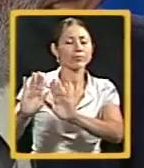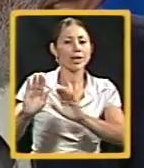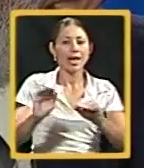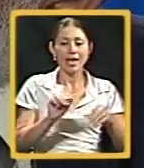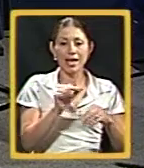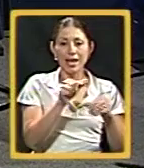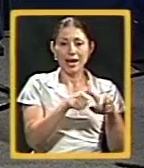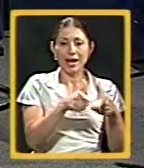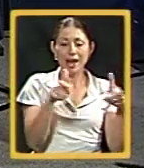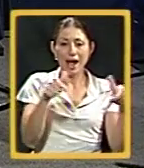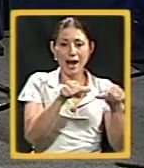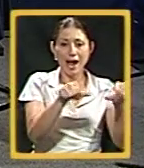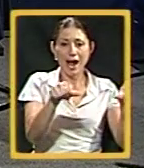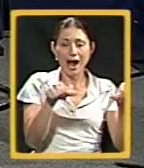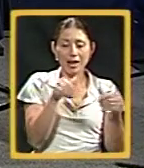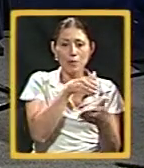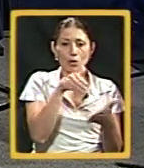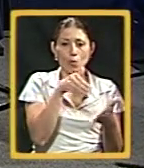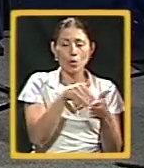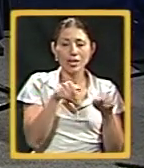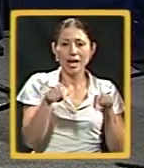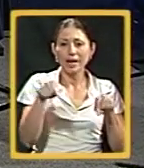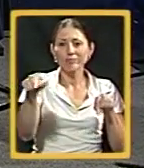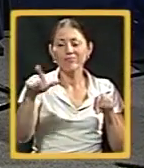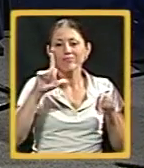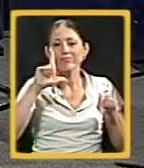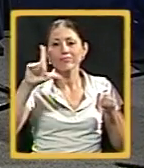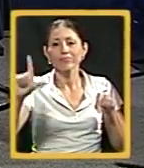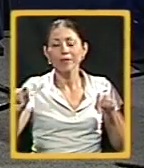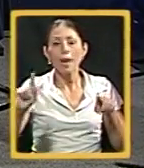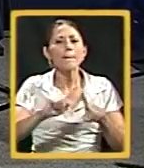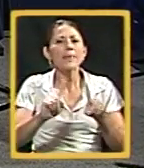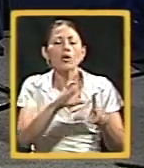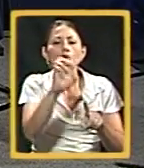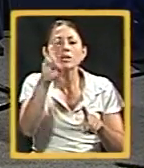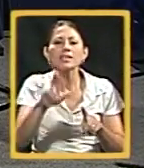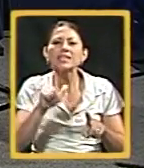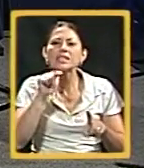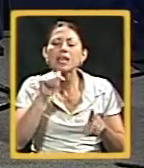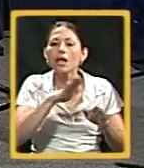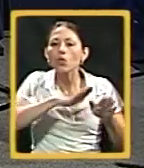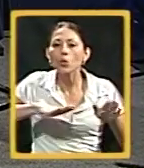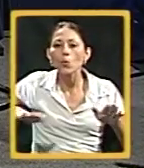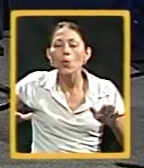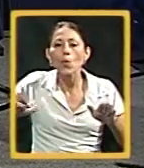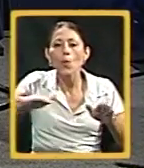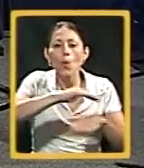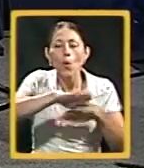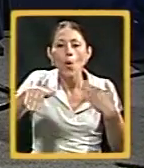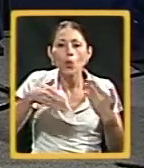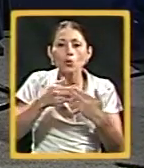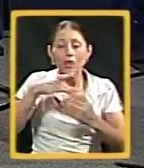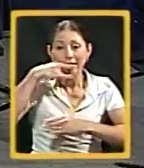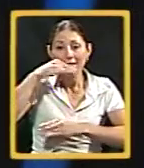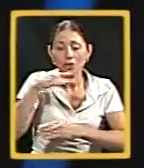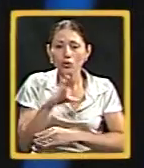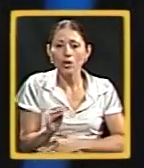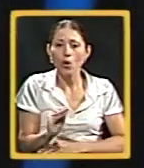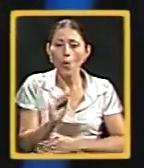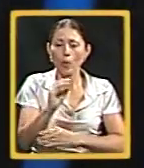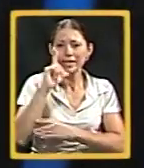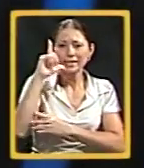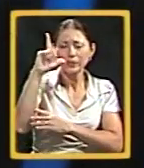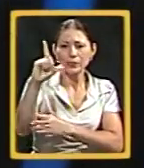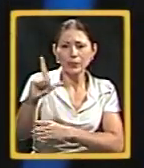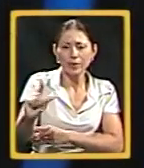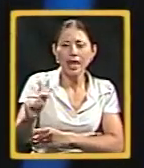los costarricenses somos todos, y los niños y los jóvenes de todas esas áreas tienen derecho a recibir los beneficios de todo el